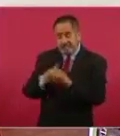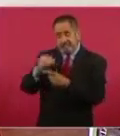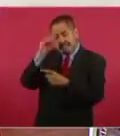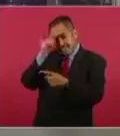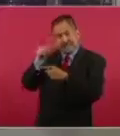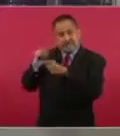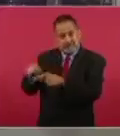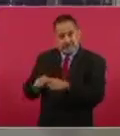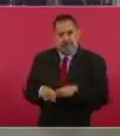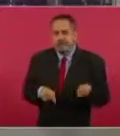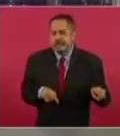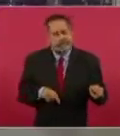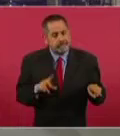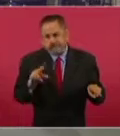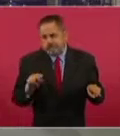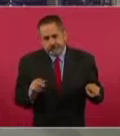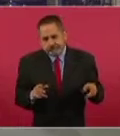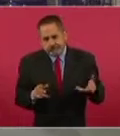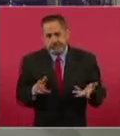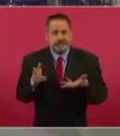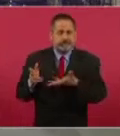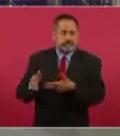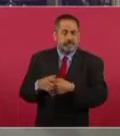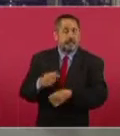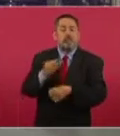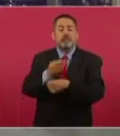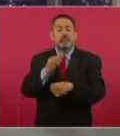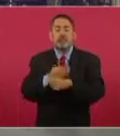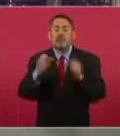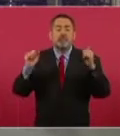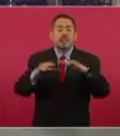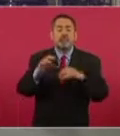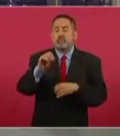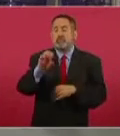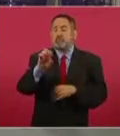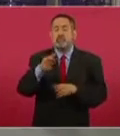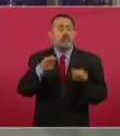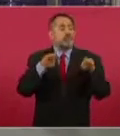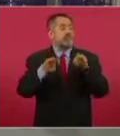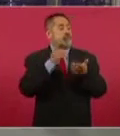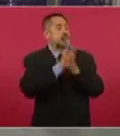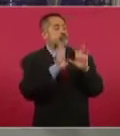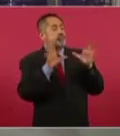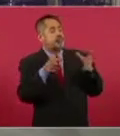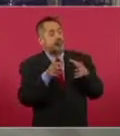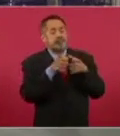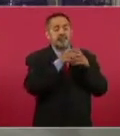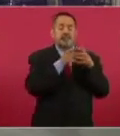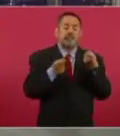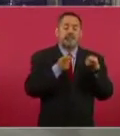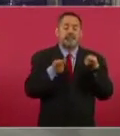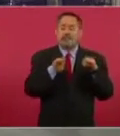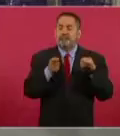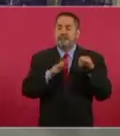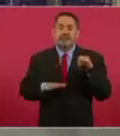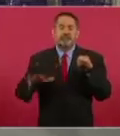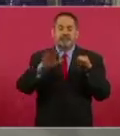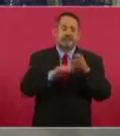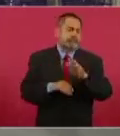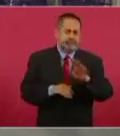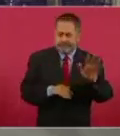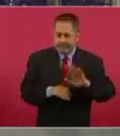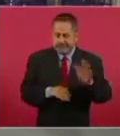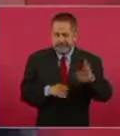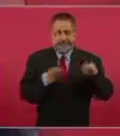y esto no debe ser sólo un asunto de las cúpulas del poder económico